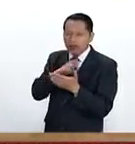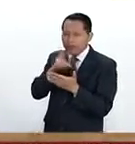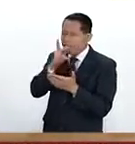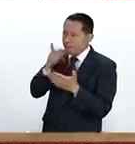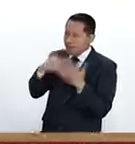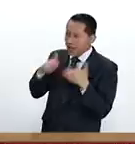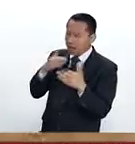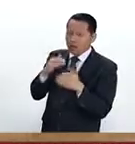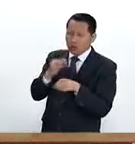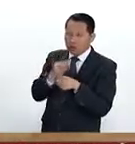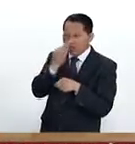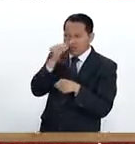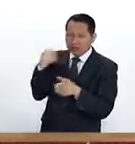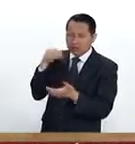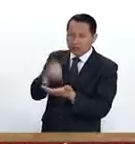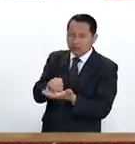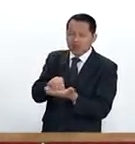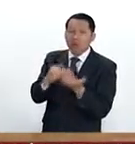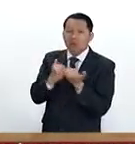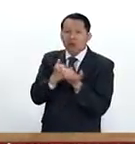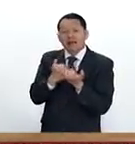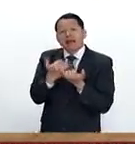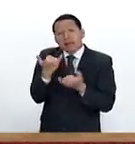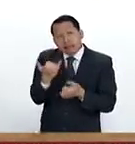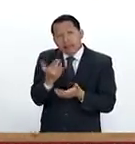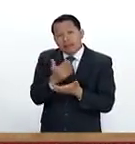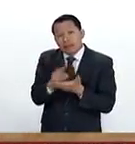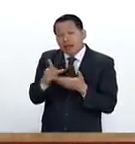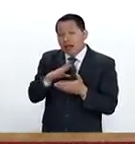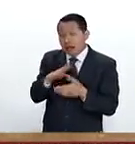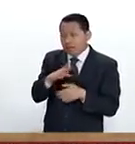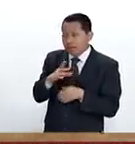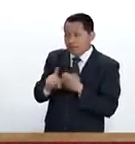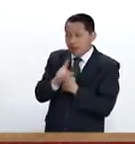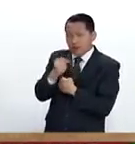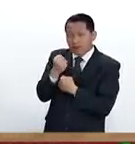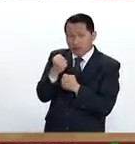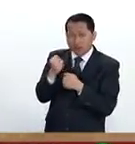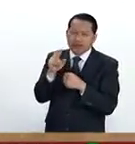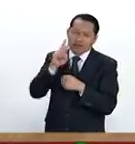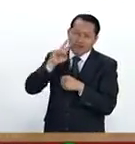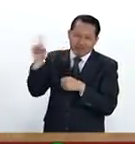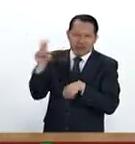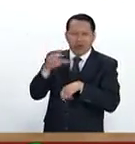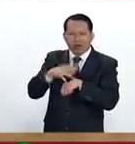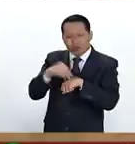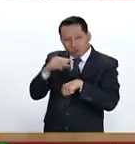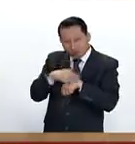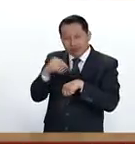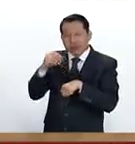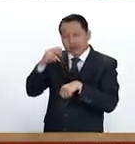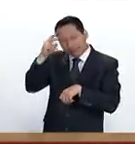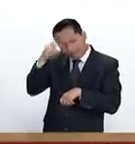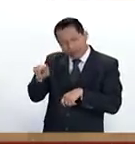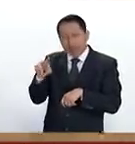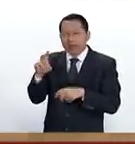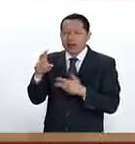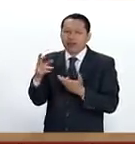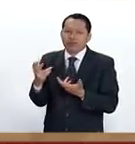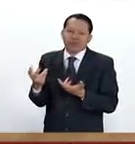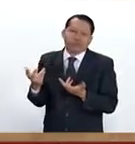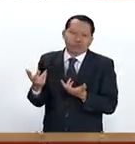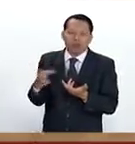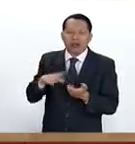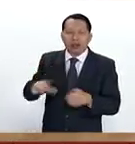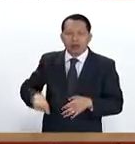de publicar, y la generación de conflictos directos, ¿no? Ya lo habíamos visto con Suecia, obviamente con México, con